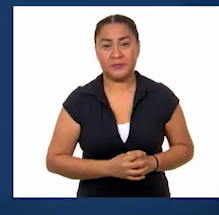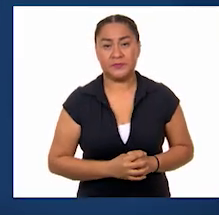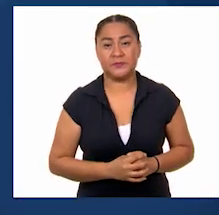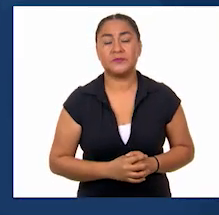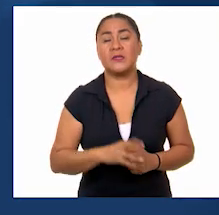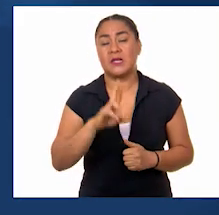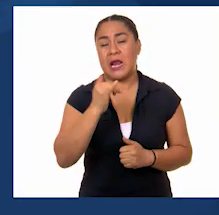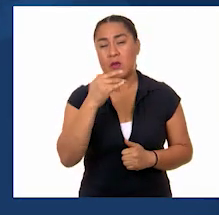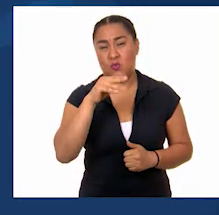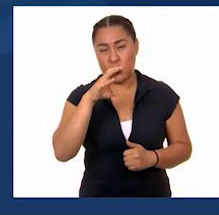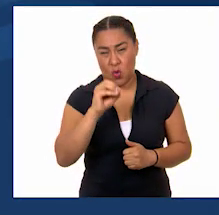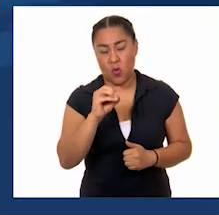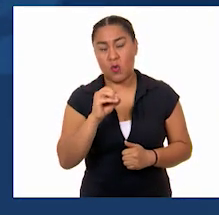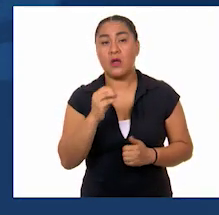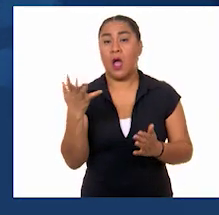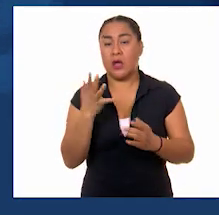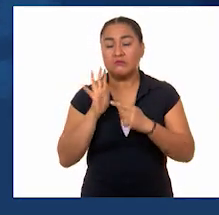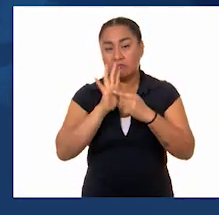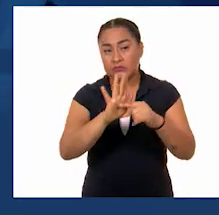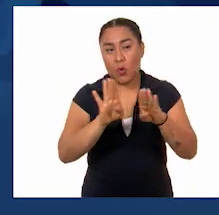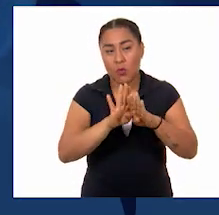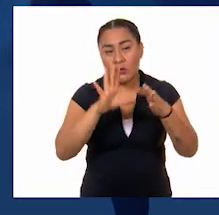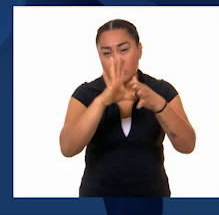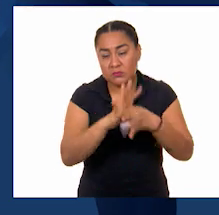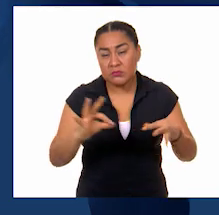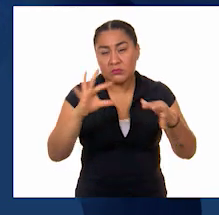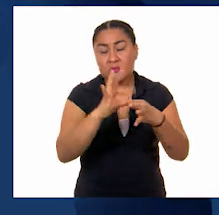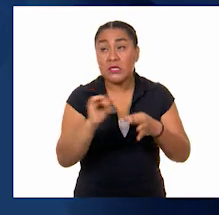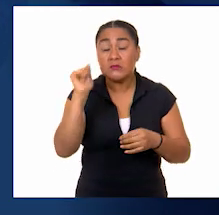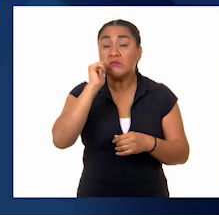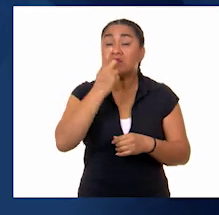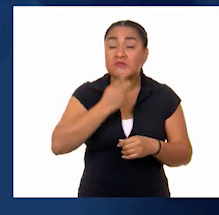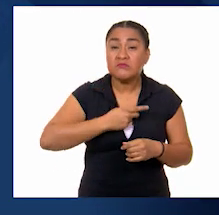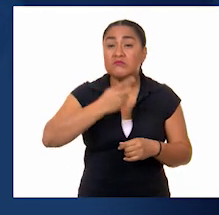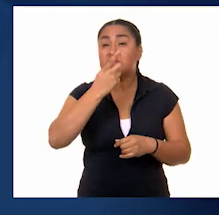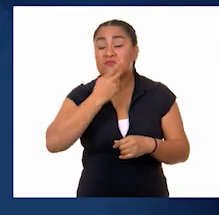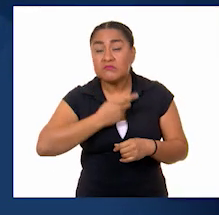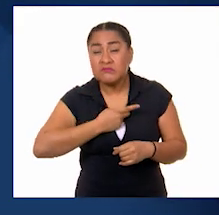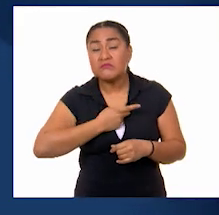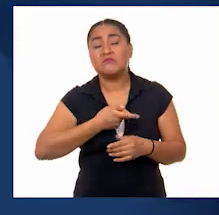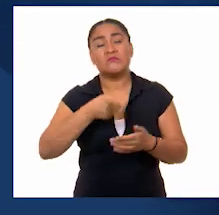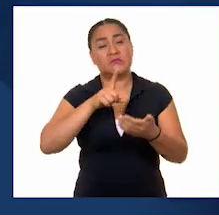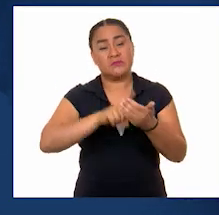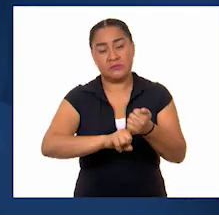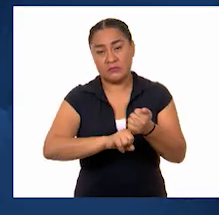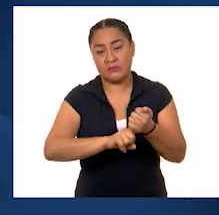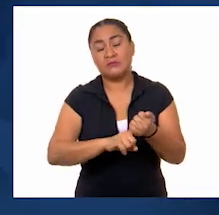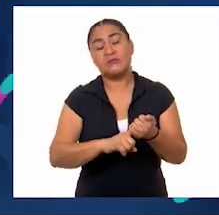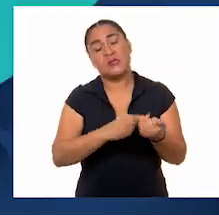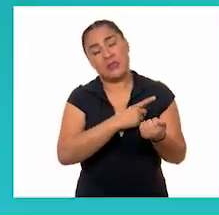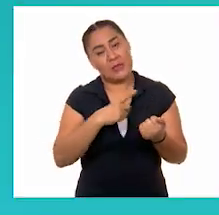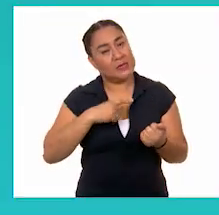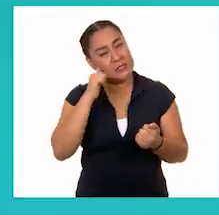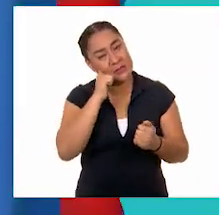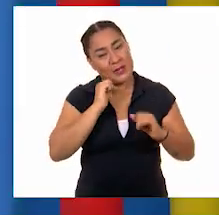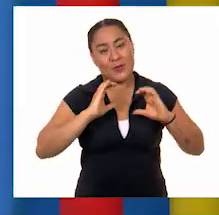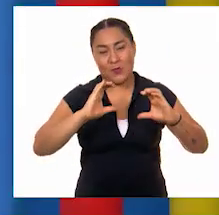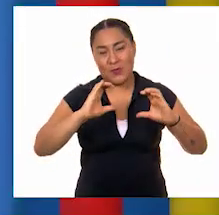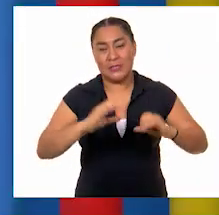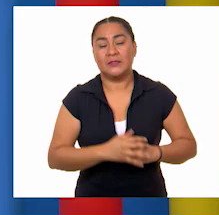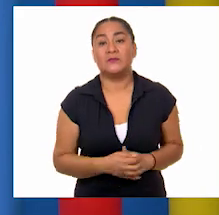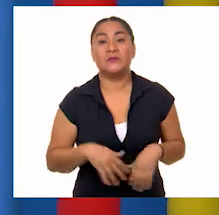Don Raimundo nos vino a enseñar. No, no sea. Porque siempre nos dice el lugar que cuando nosotros seamos grandes, yeah, lo tenemos que cuidar.